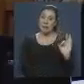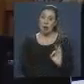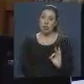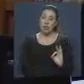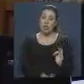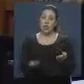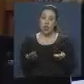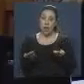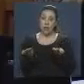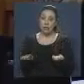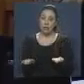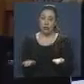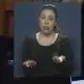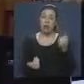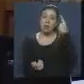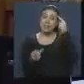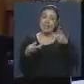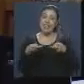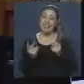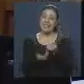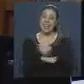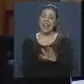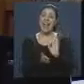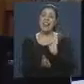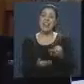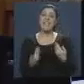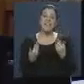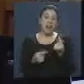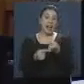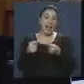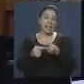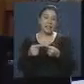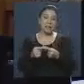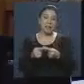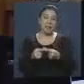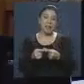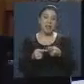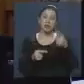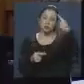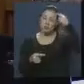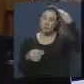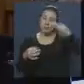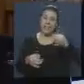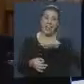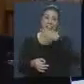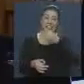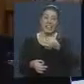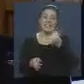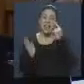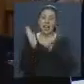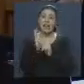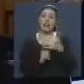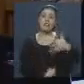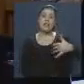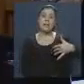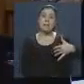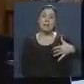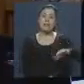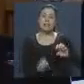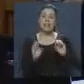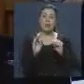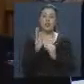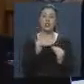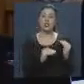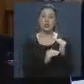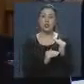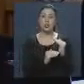cobertura, porque estiman que este derecho de gratuidad debe llegar a la clase media, que su convicción, dicen, es reconocer la importancia de la educación